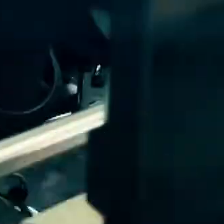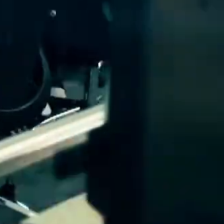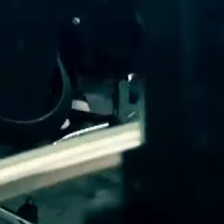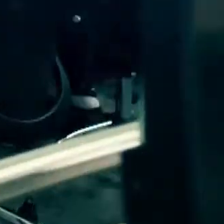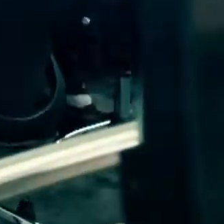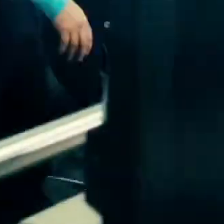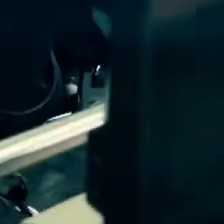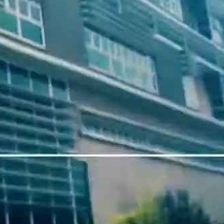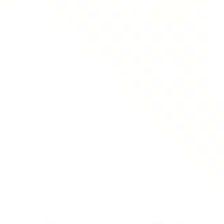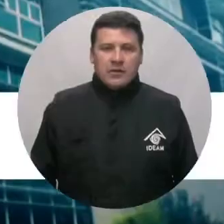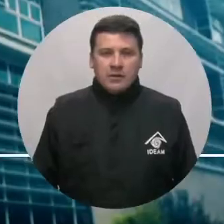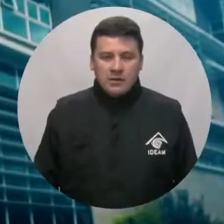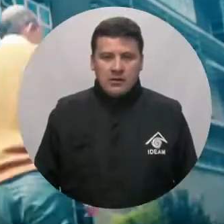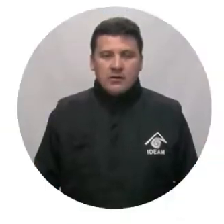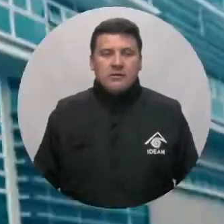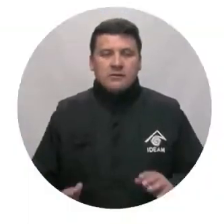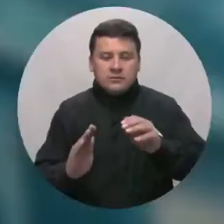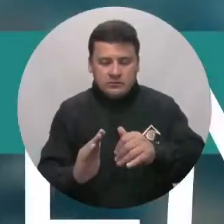Música